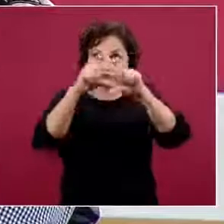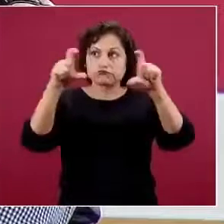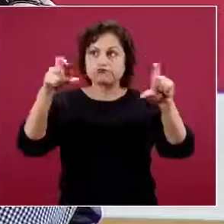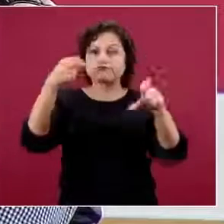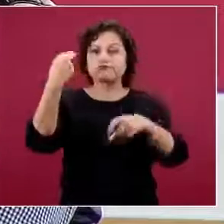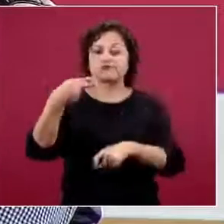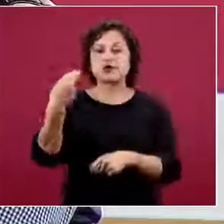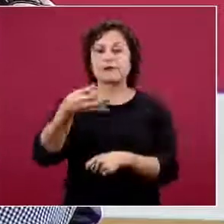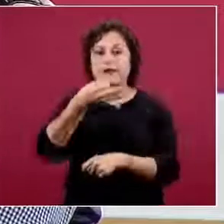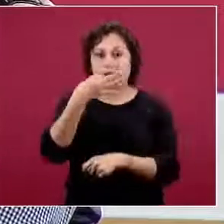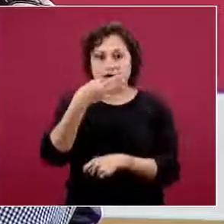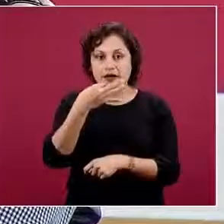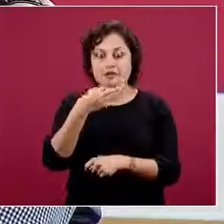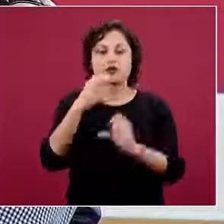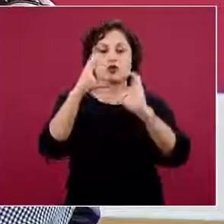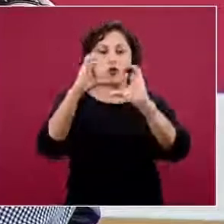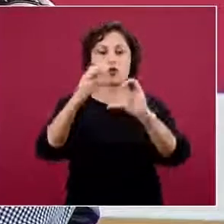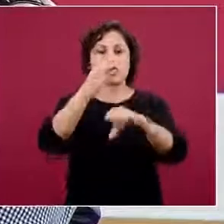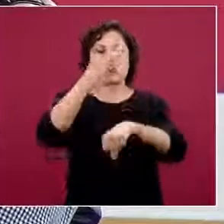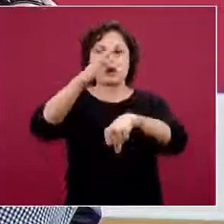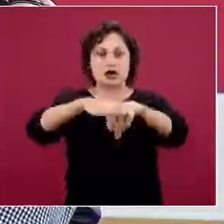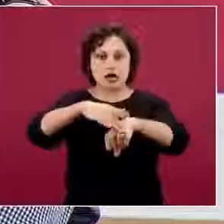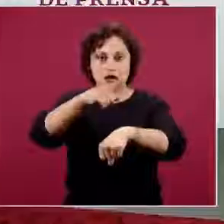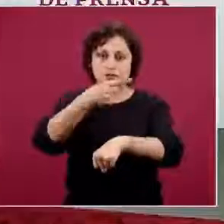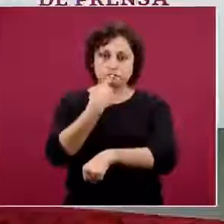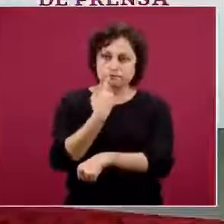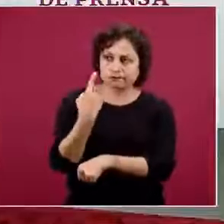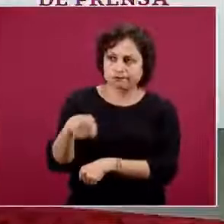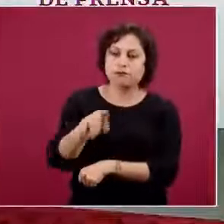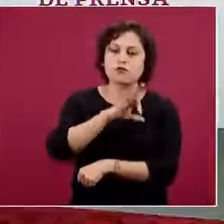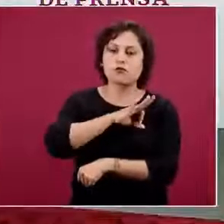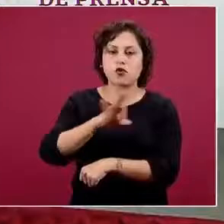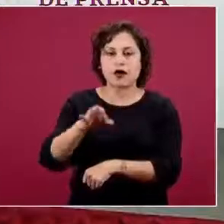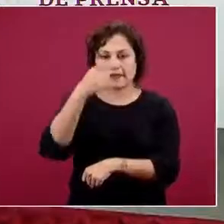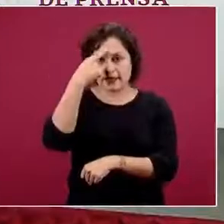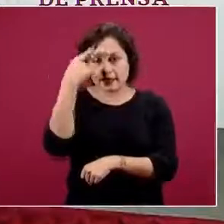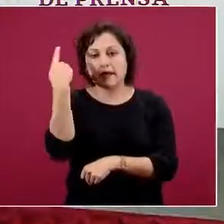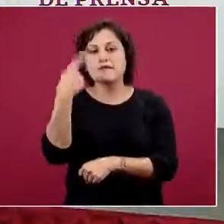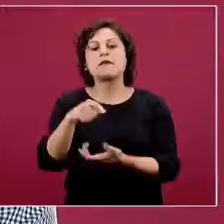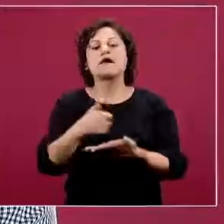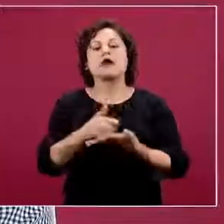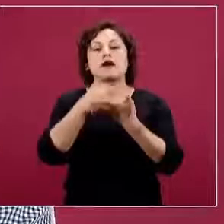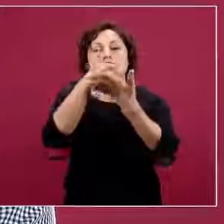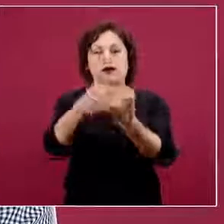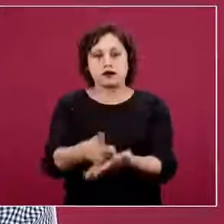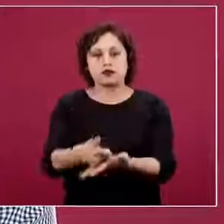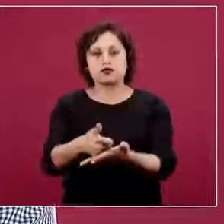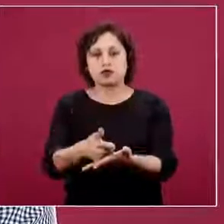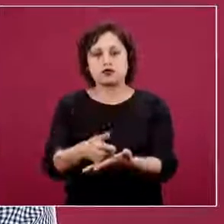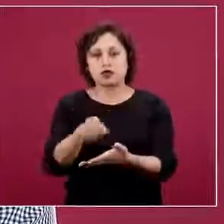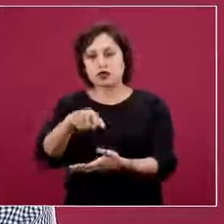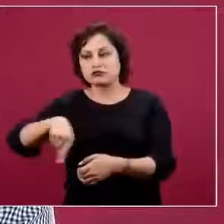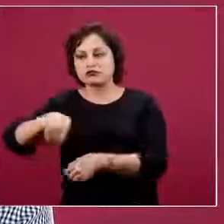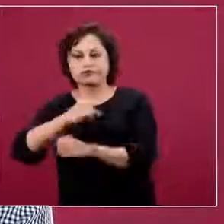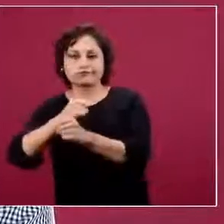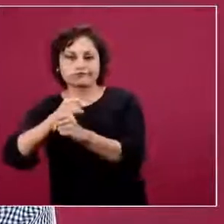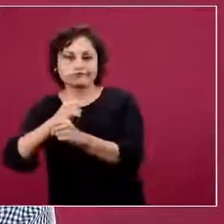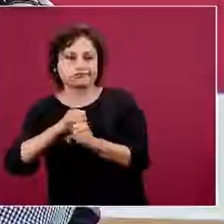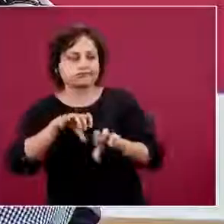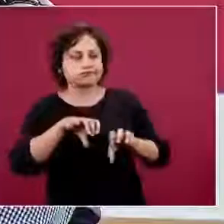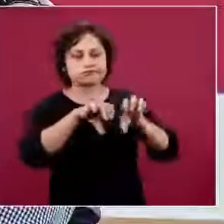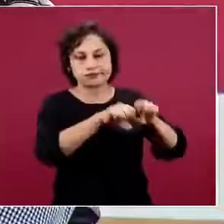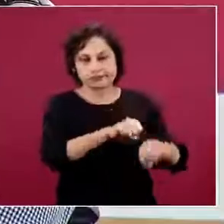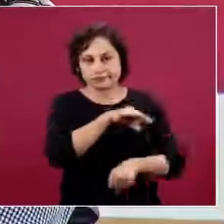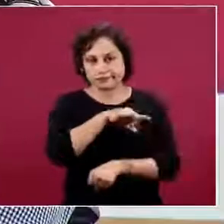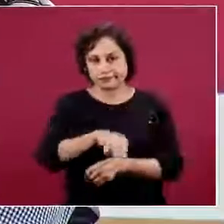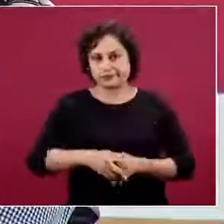en su momento una denuncia o una notificación que contribuya o ayude a las pesquisas que se están llevando